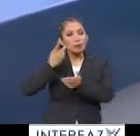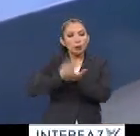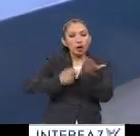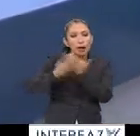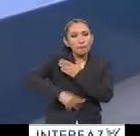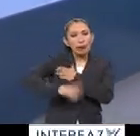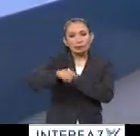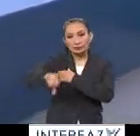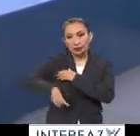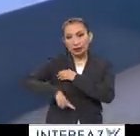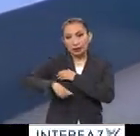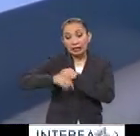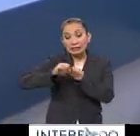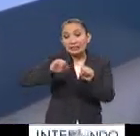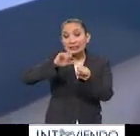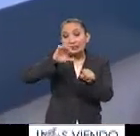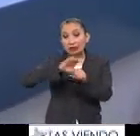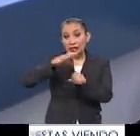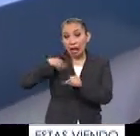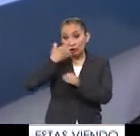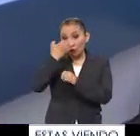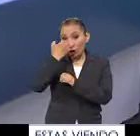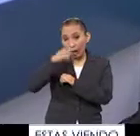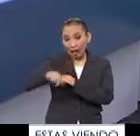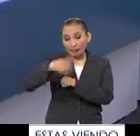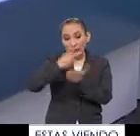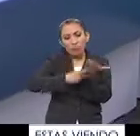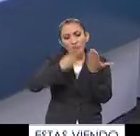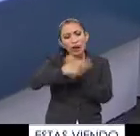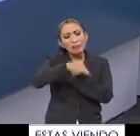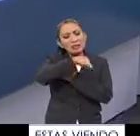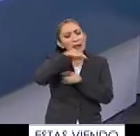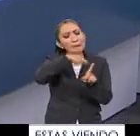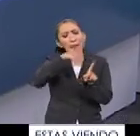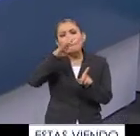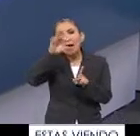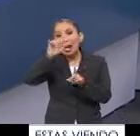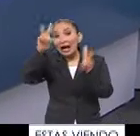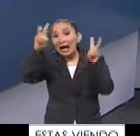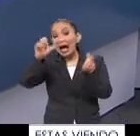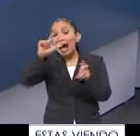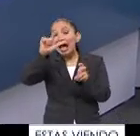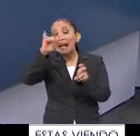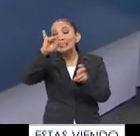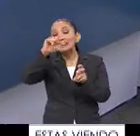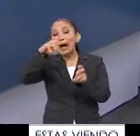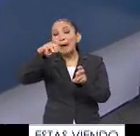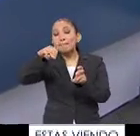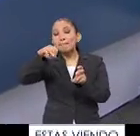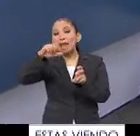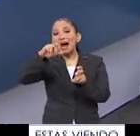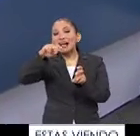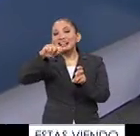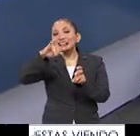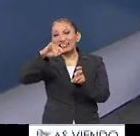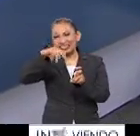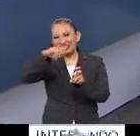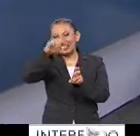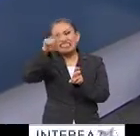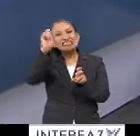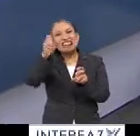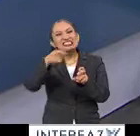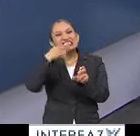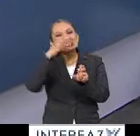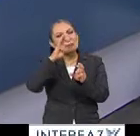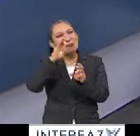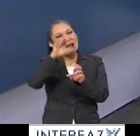Ciencias Sociales y quien nos va a hablar, por supuesto, de este programa, pero también de una beca, la beca Alicia Martínez, para que todos sepamos de qué se